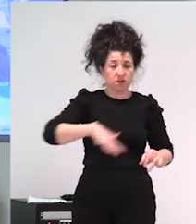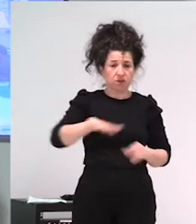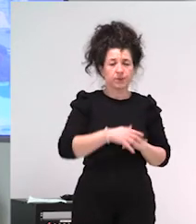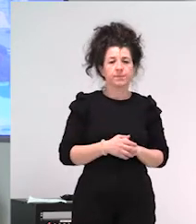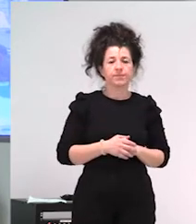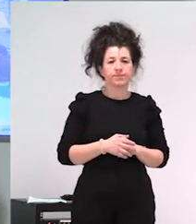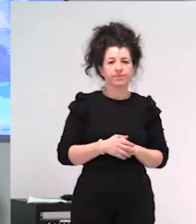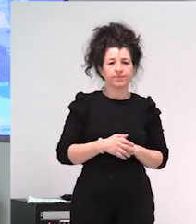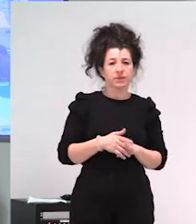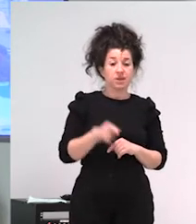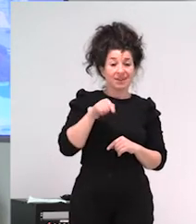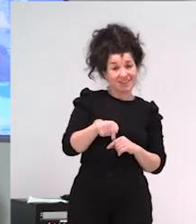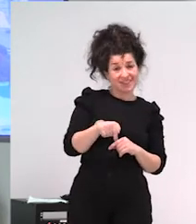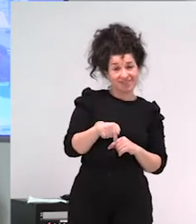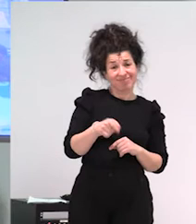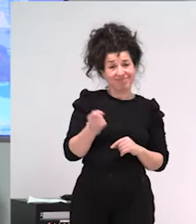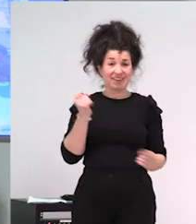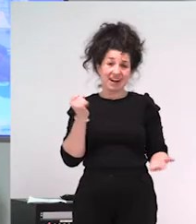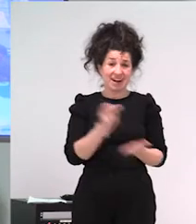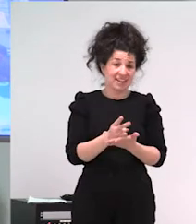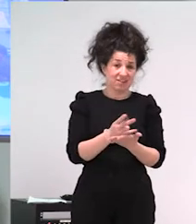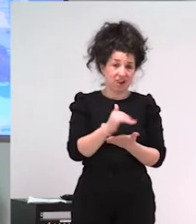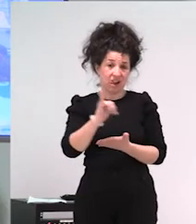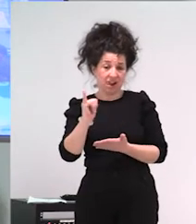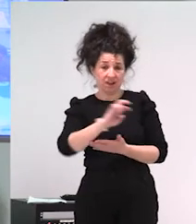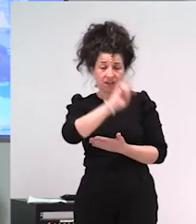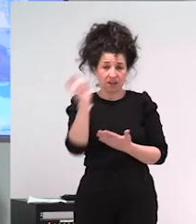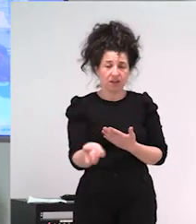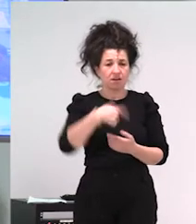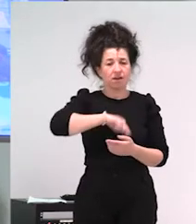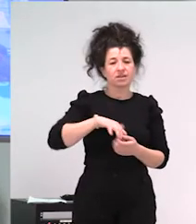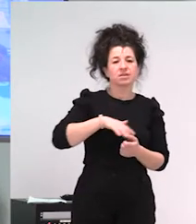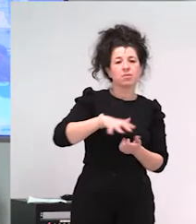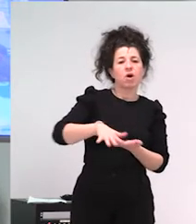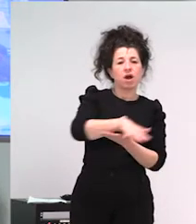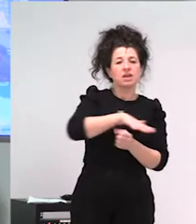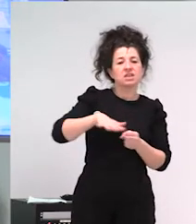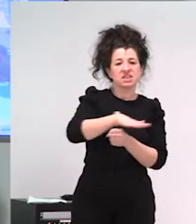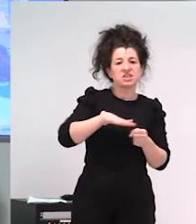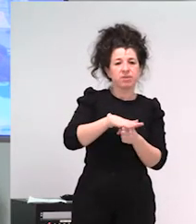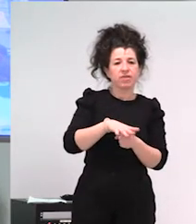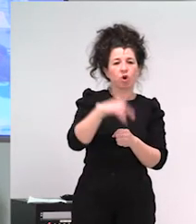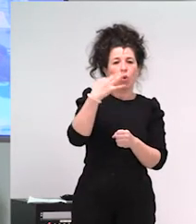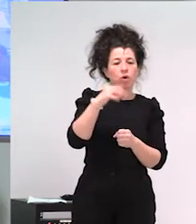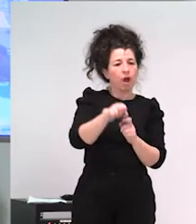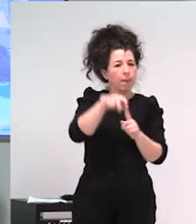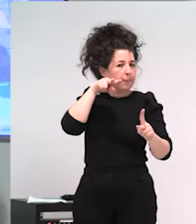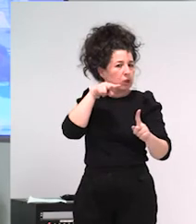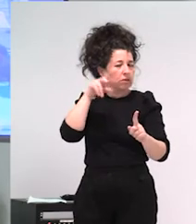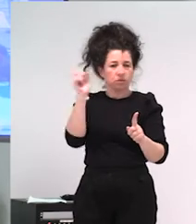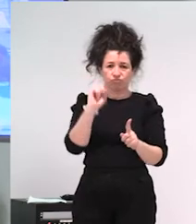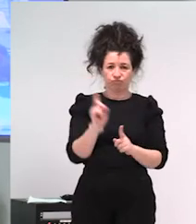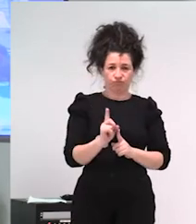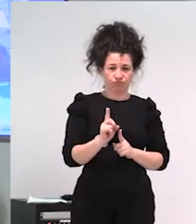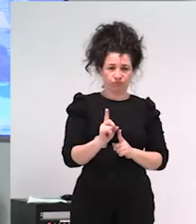Y esto conlleva retos porque en ningún momento somos un espacio que tenga una única mirada ni un